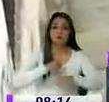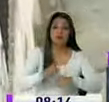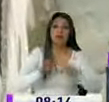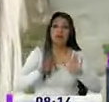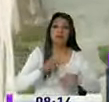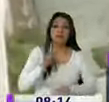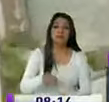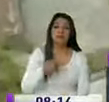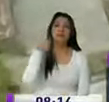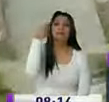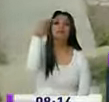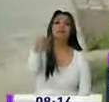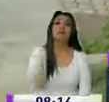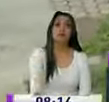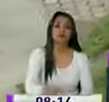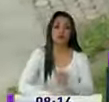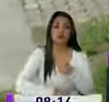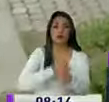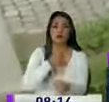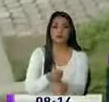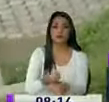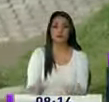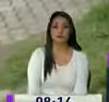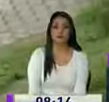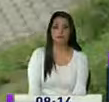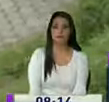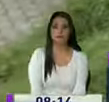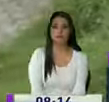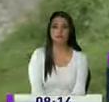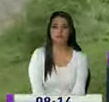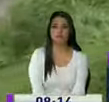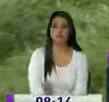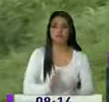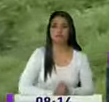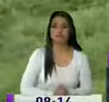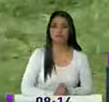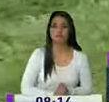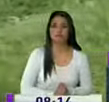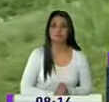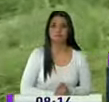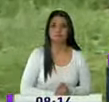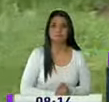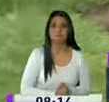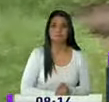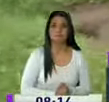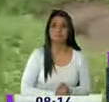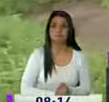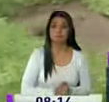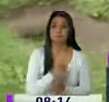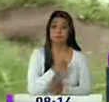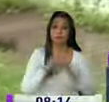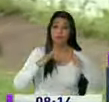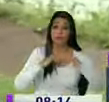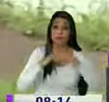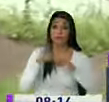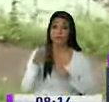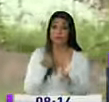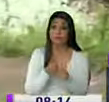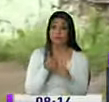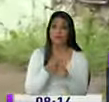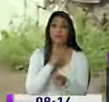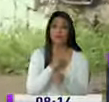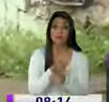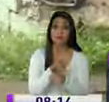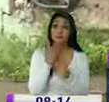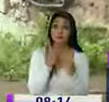así nuevamente nos toman en cuenta, y si no, no. Y usted, señor, vive en una de las viviendas que podemos ver ahí, que